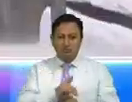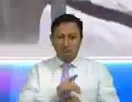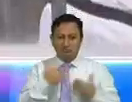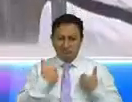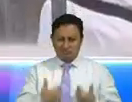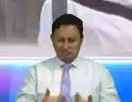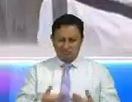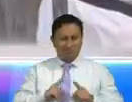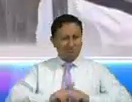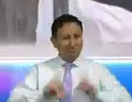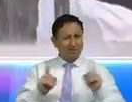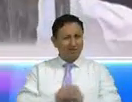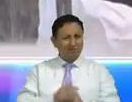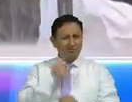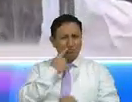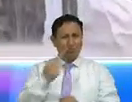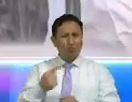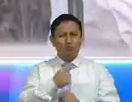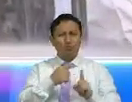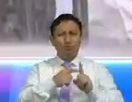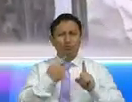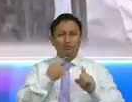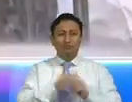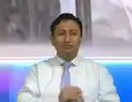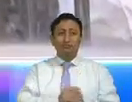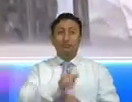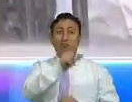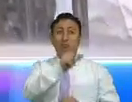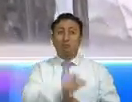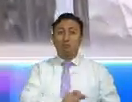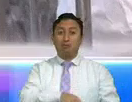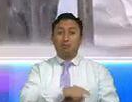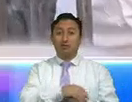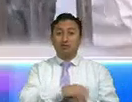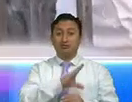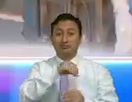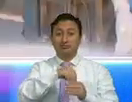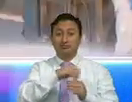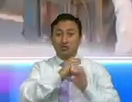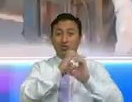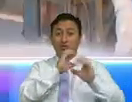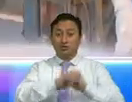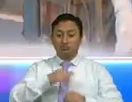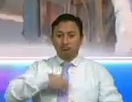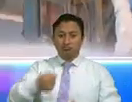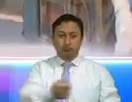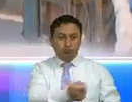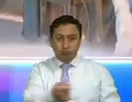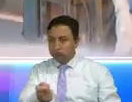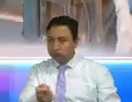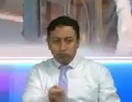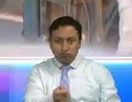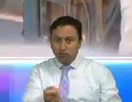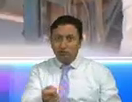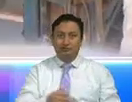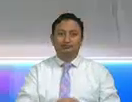distinto el individuo incluso amenazó a quienes se encontraban en el bus con un arma blanca